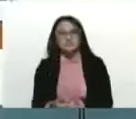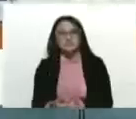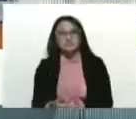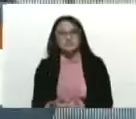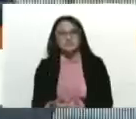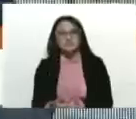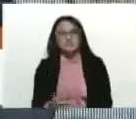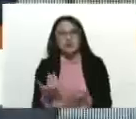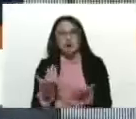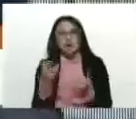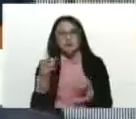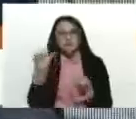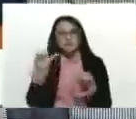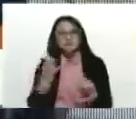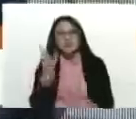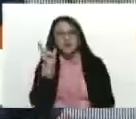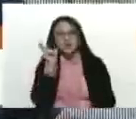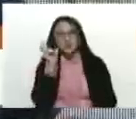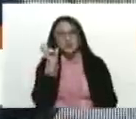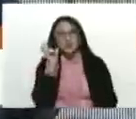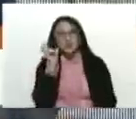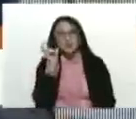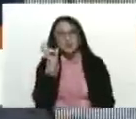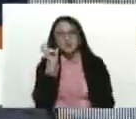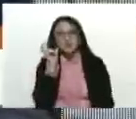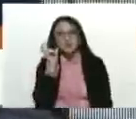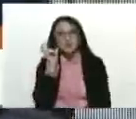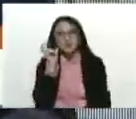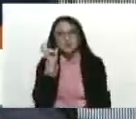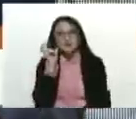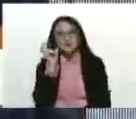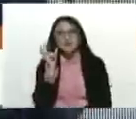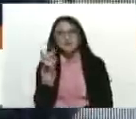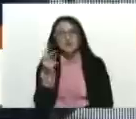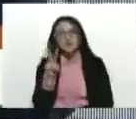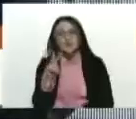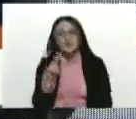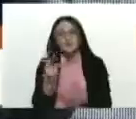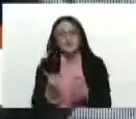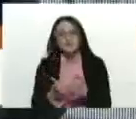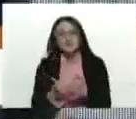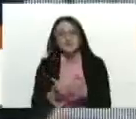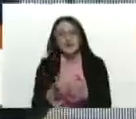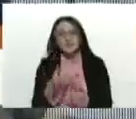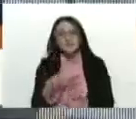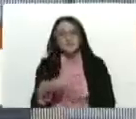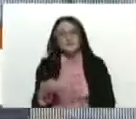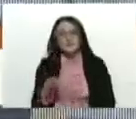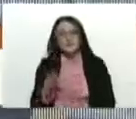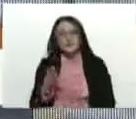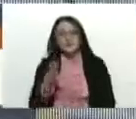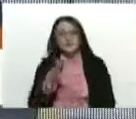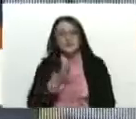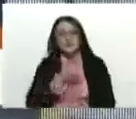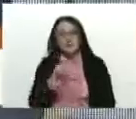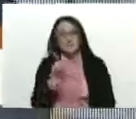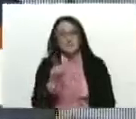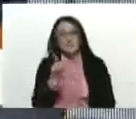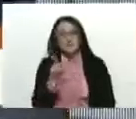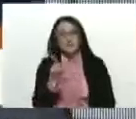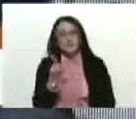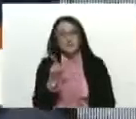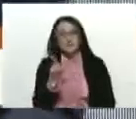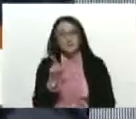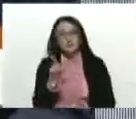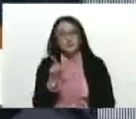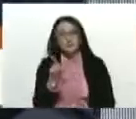vamos a escuchar ahora al segundo vicepresidente del partido socialista Uribe Venezuela